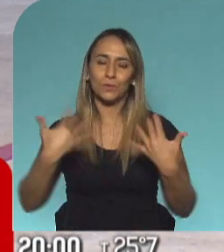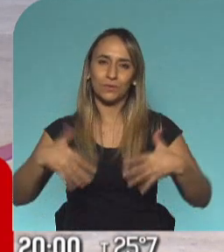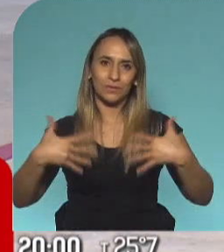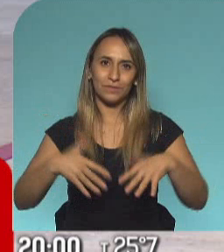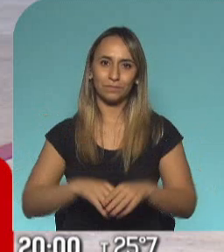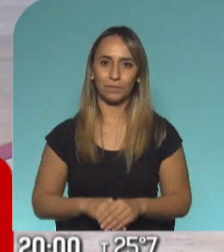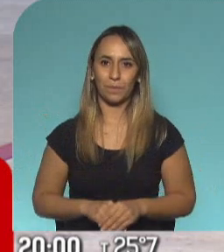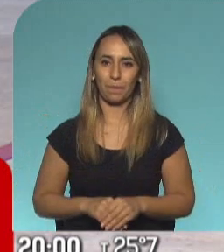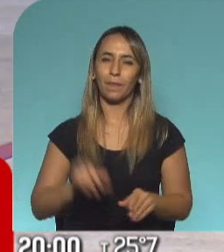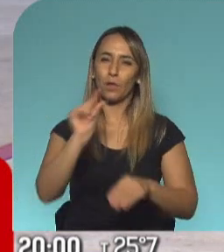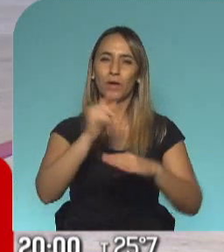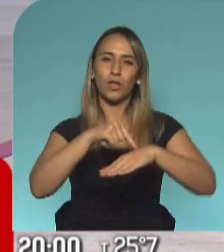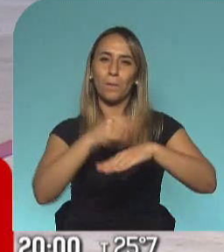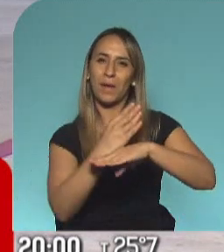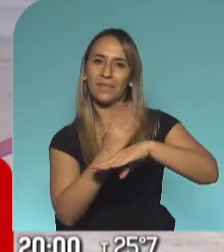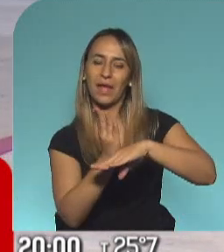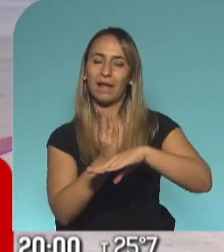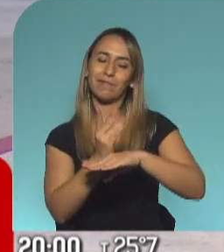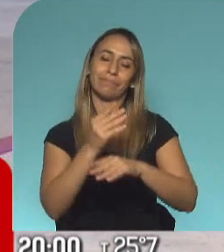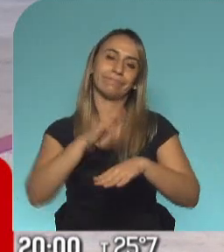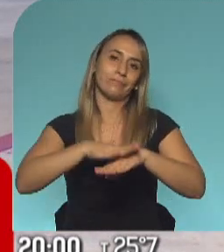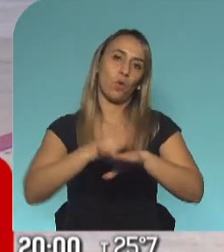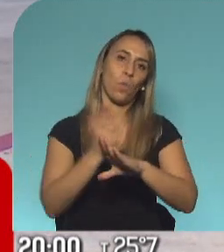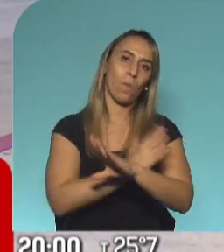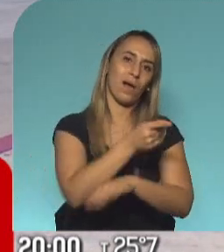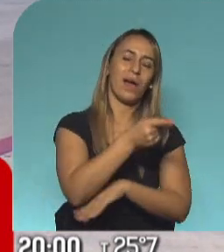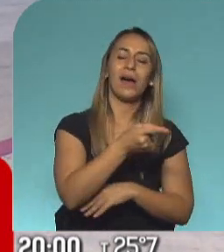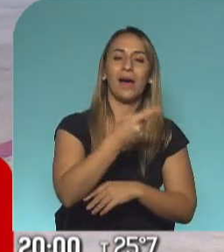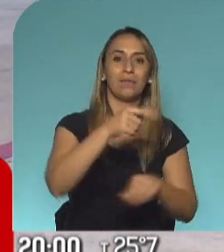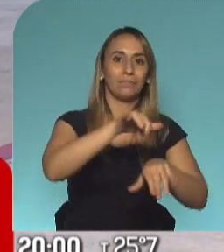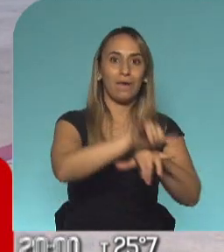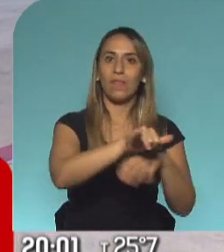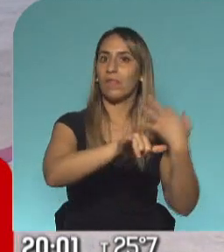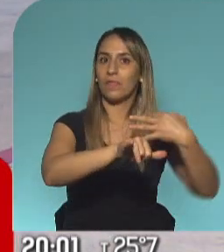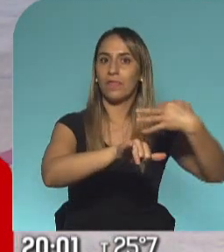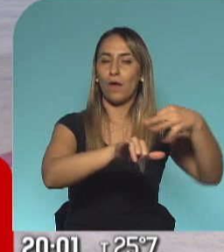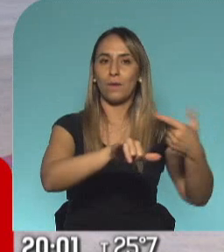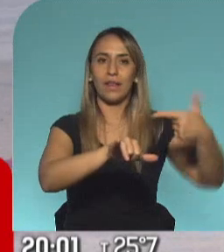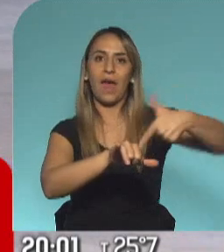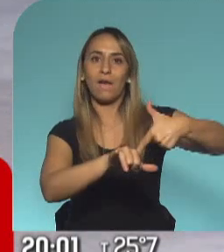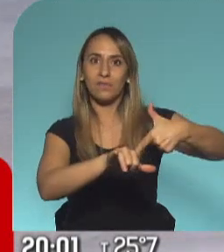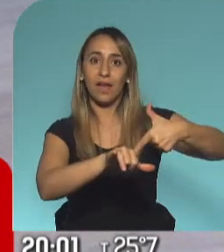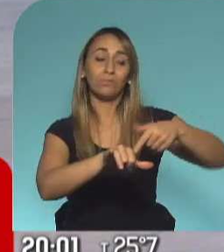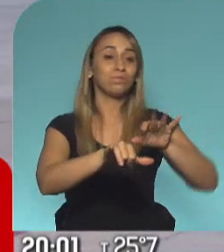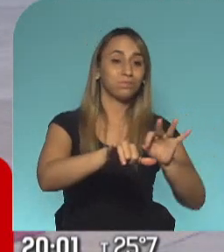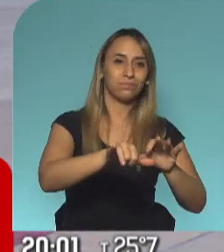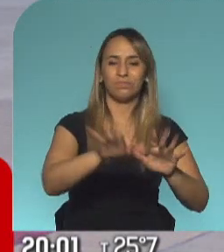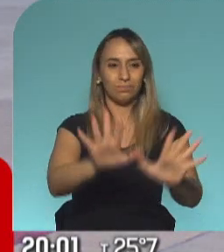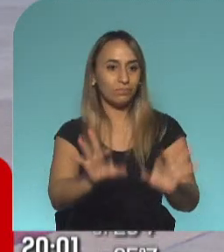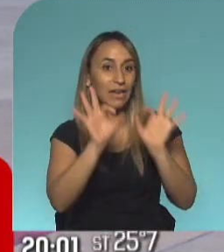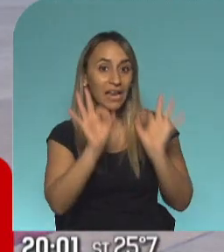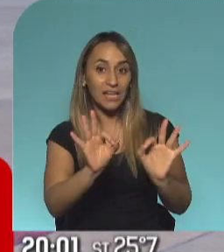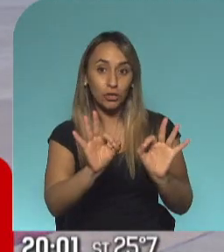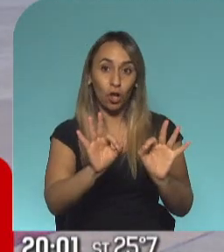Sale un poquito demorado por la carga de combustible, pero ya está todo listo para que este vuelo parta